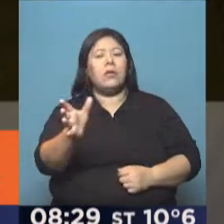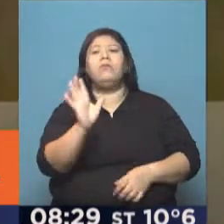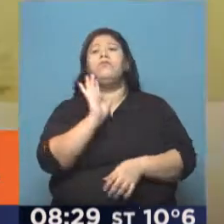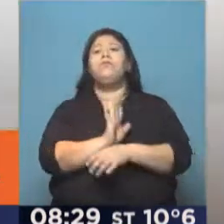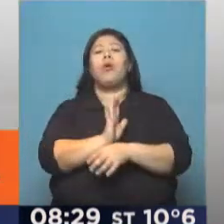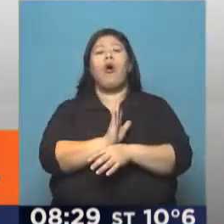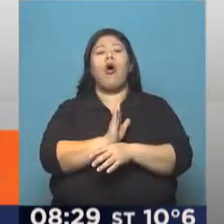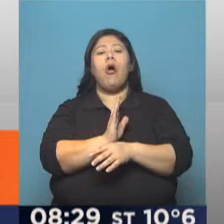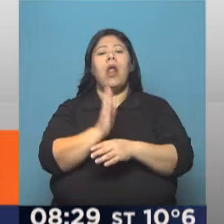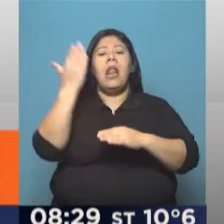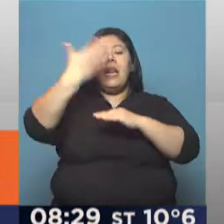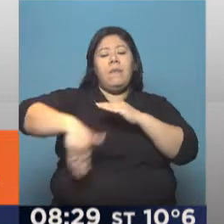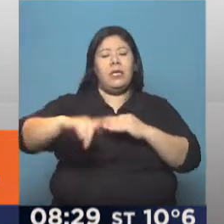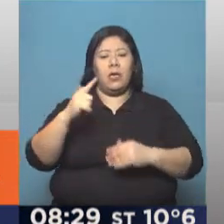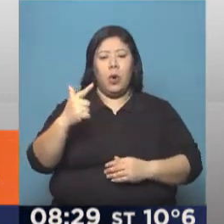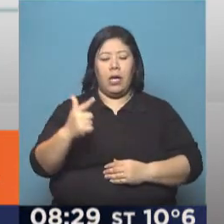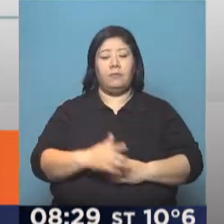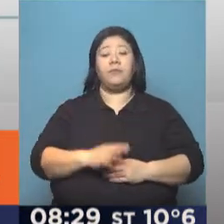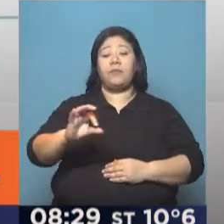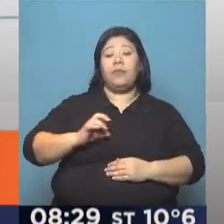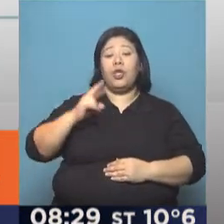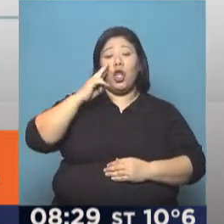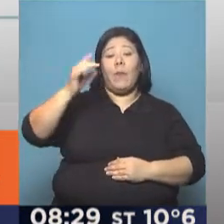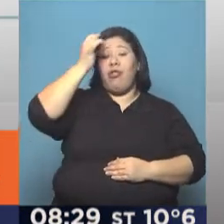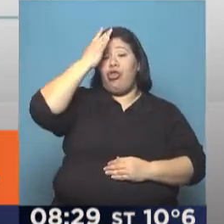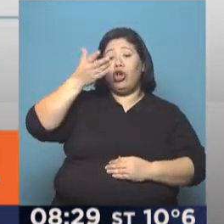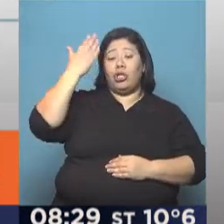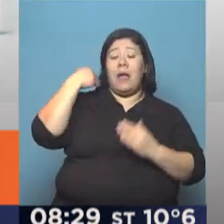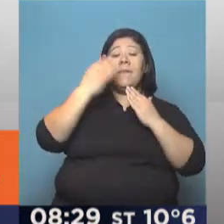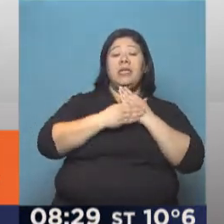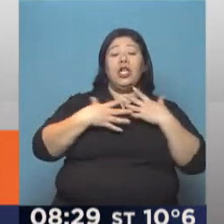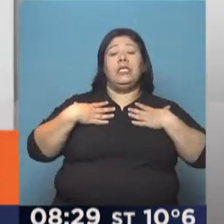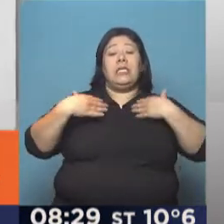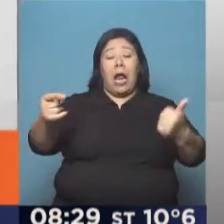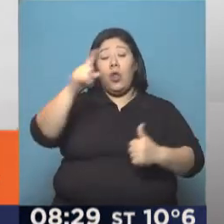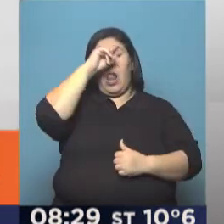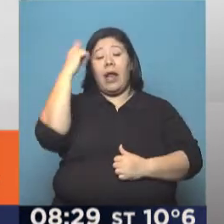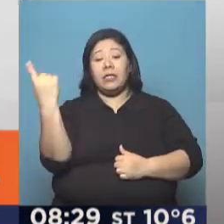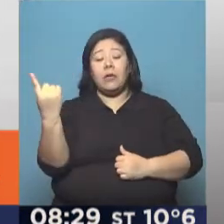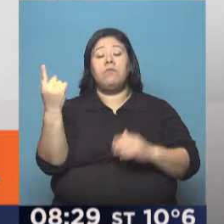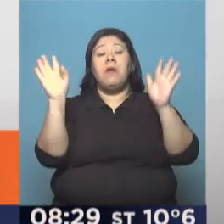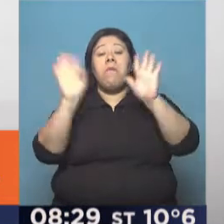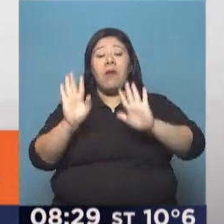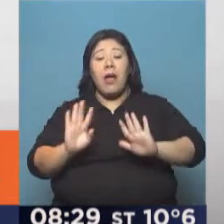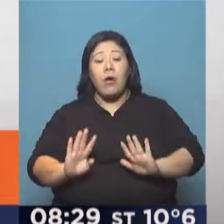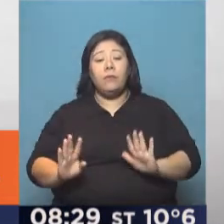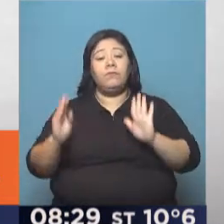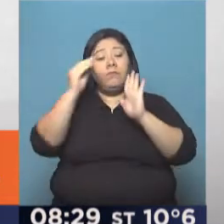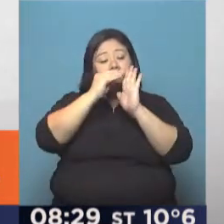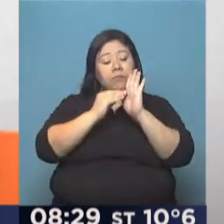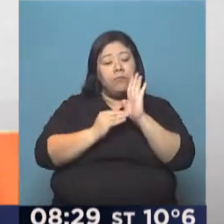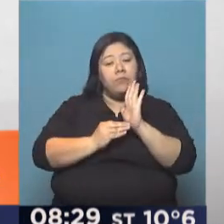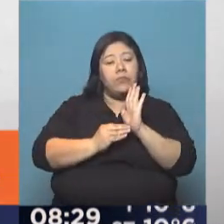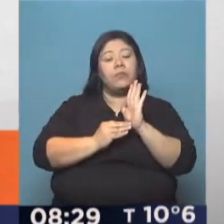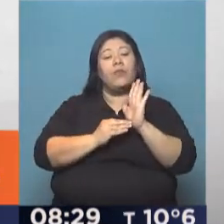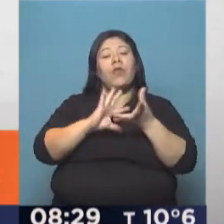tener límite. En 2012, el Ministerio de Salud de la Nación diseñó una guía sobre el consumo episódico